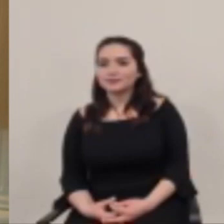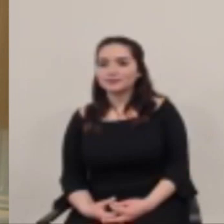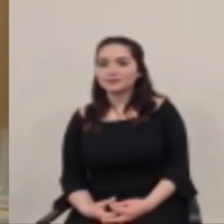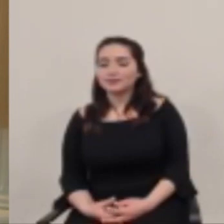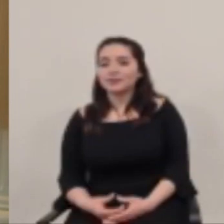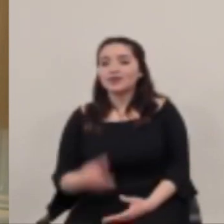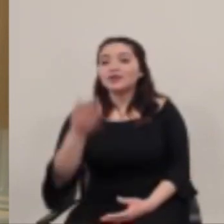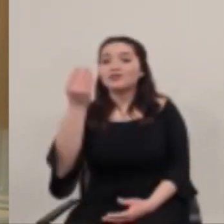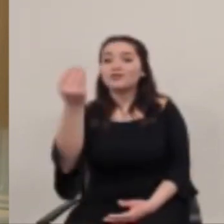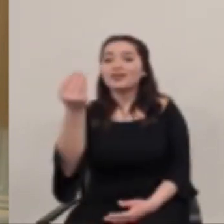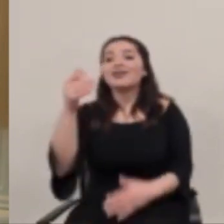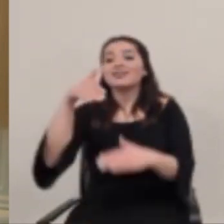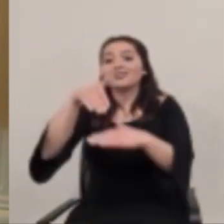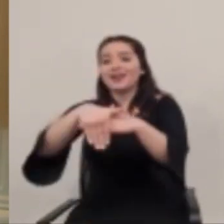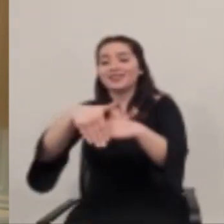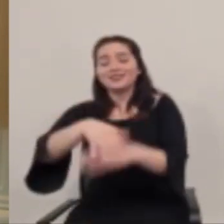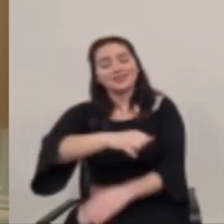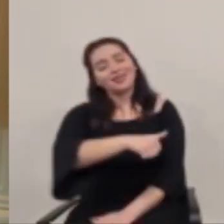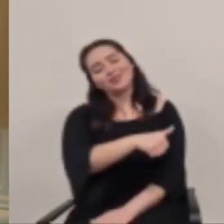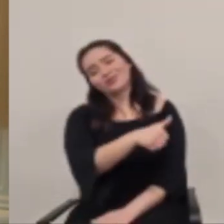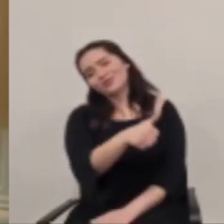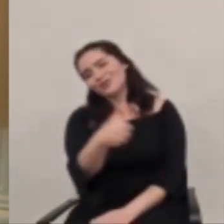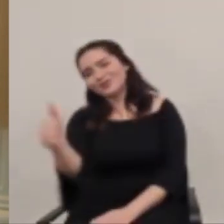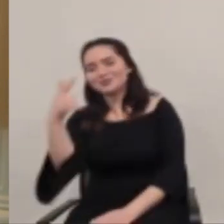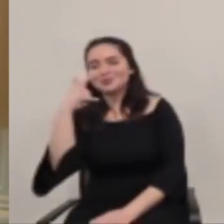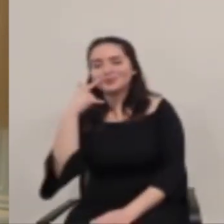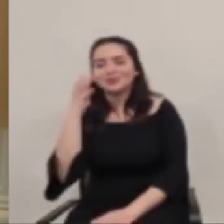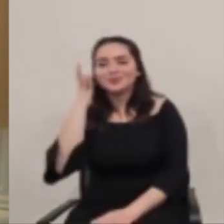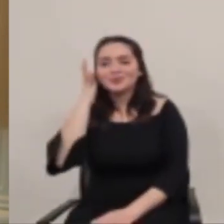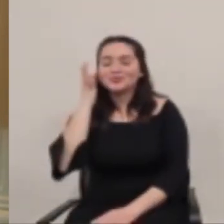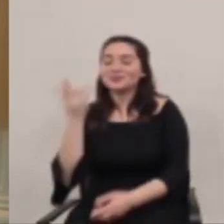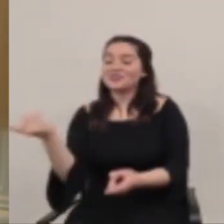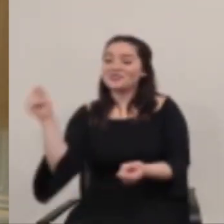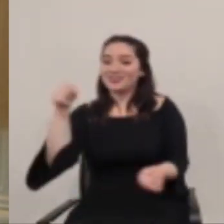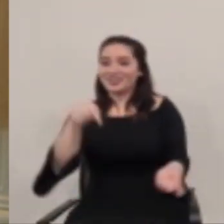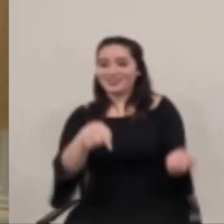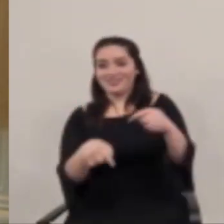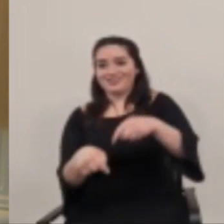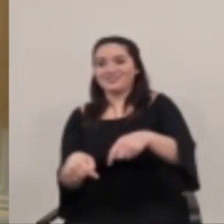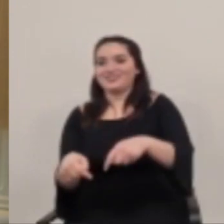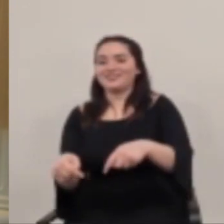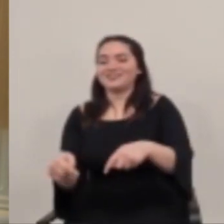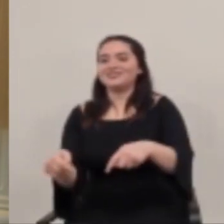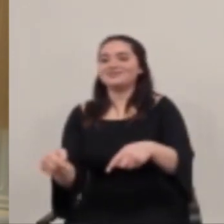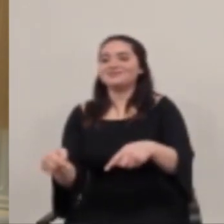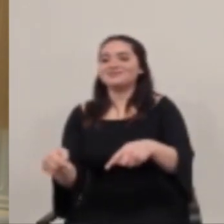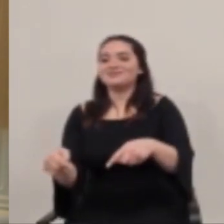Muy buenas tardes a todas, a todos los presentes.